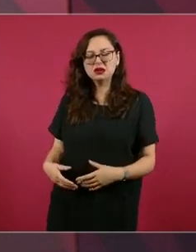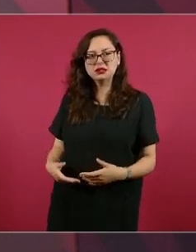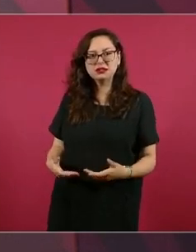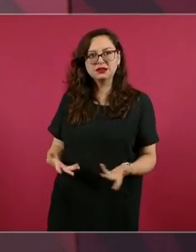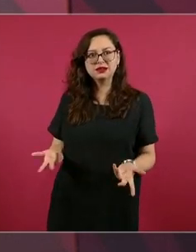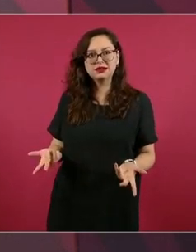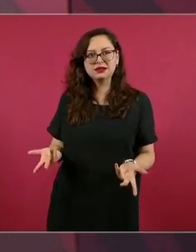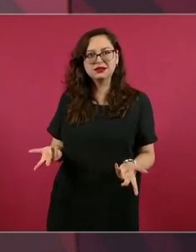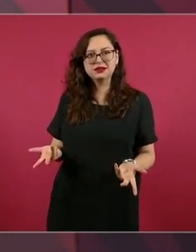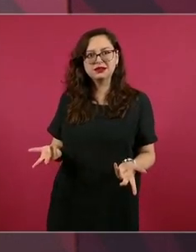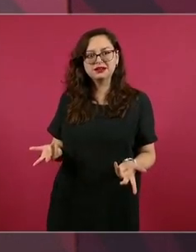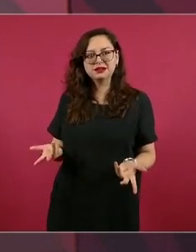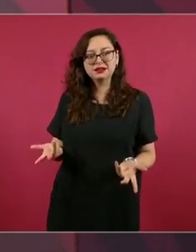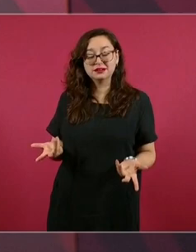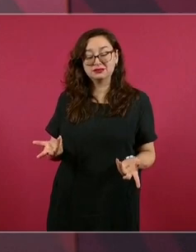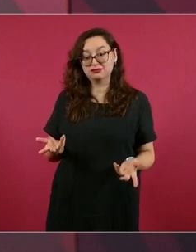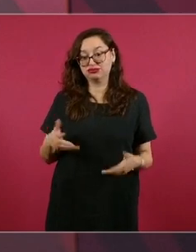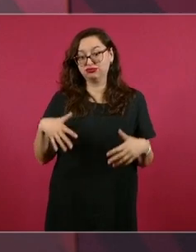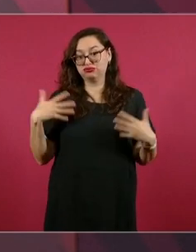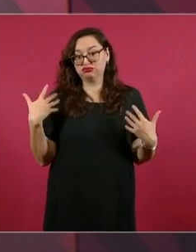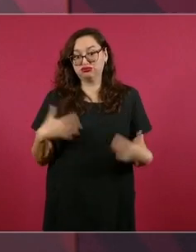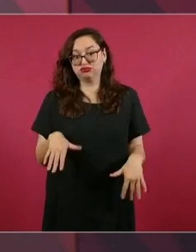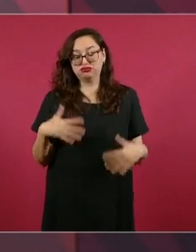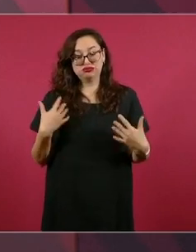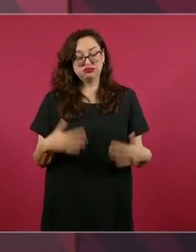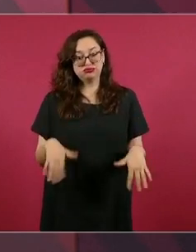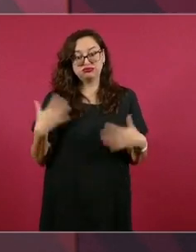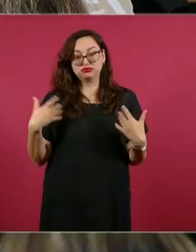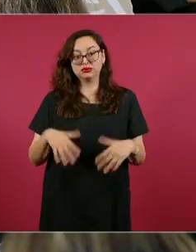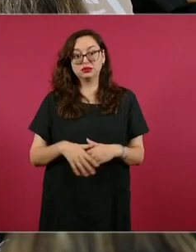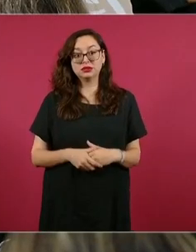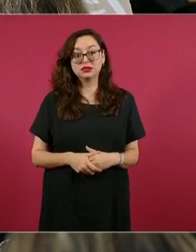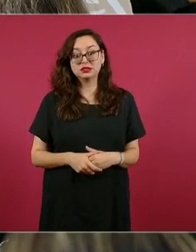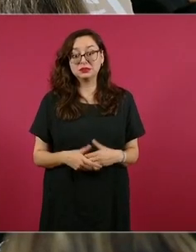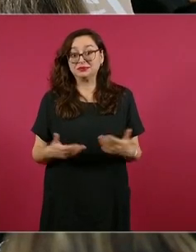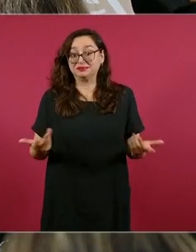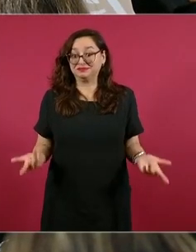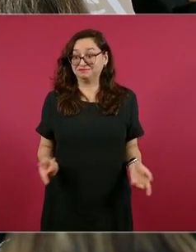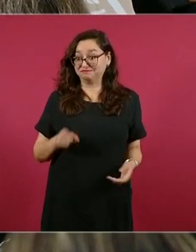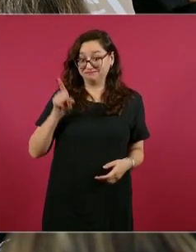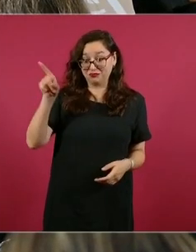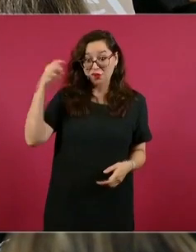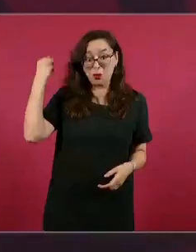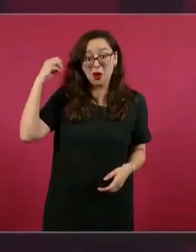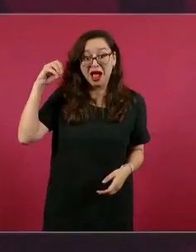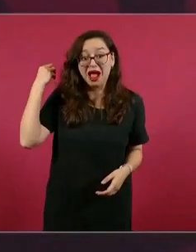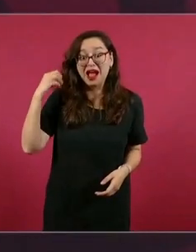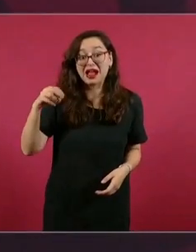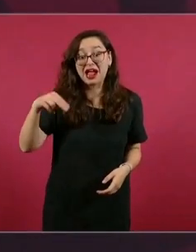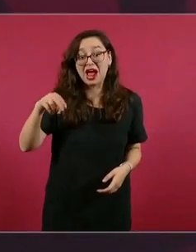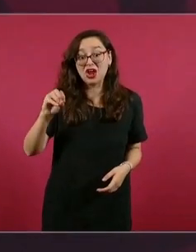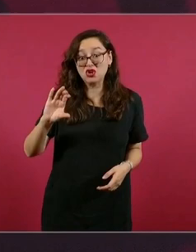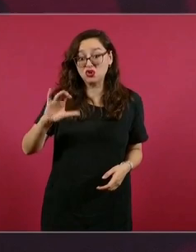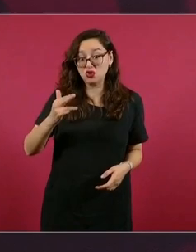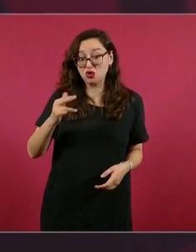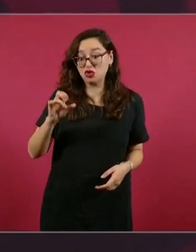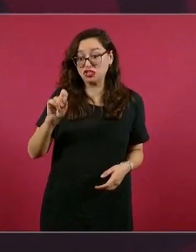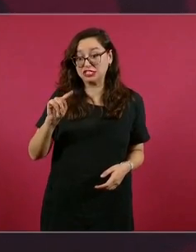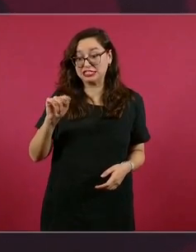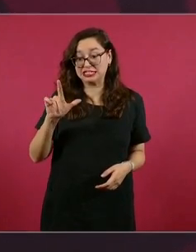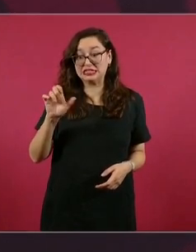y peores cosas, ¿no? Lo de Nochistlán allá en Oaxaca, en una manifestación,